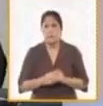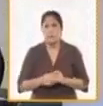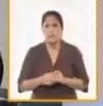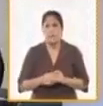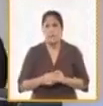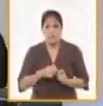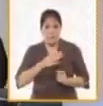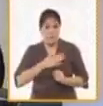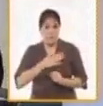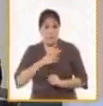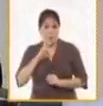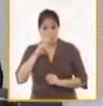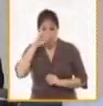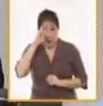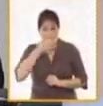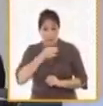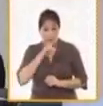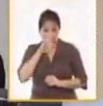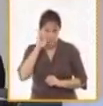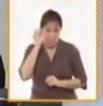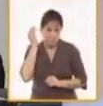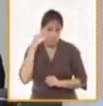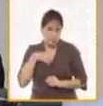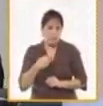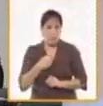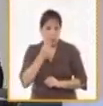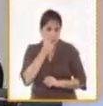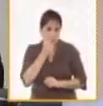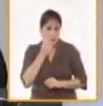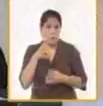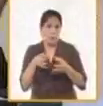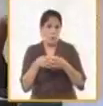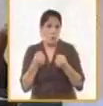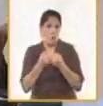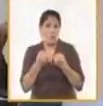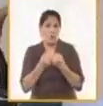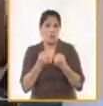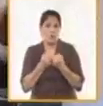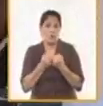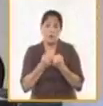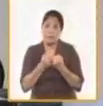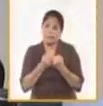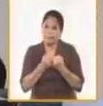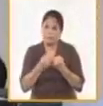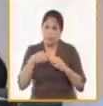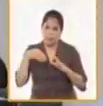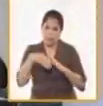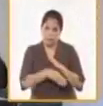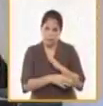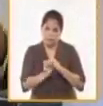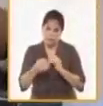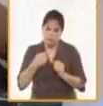propio Rosales, a pesar de que es un consumado opositor, ha tenido la fatalidad que dentro de la propia oposición lo